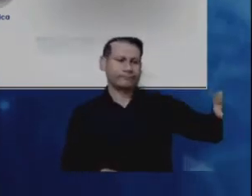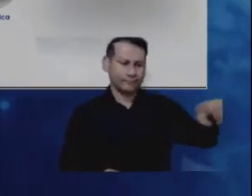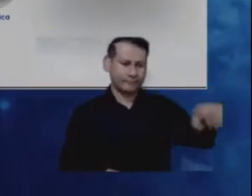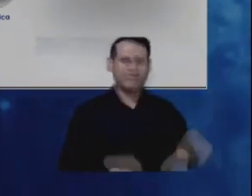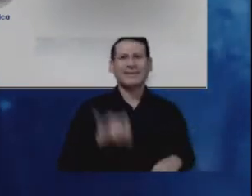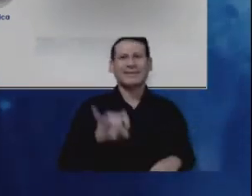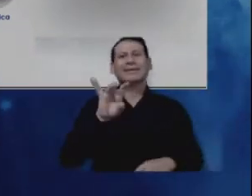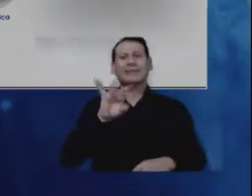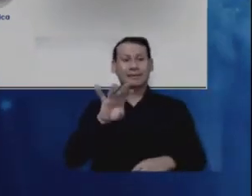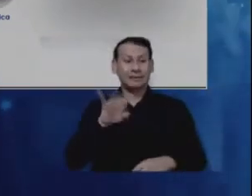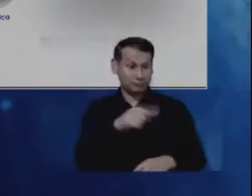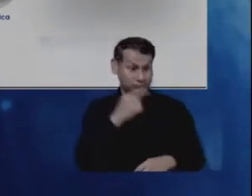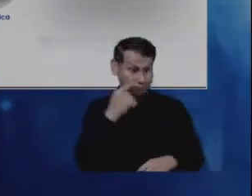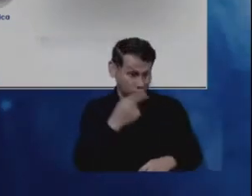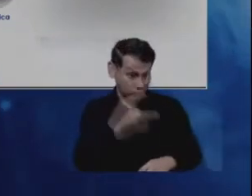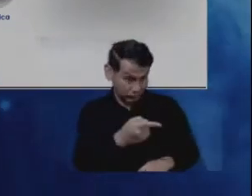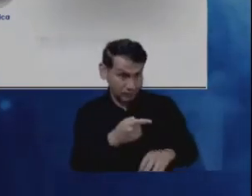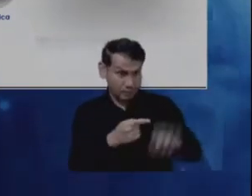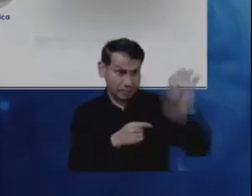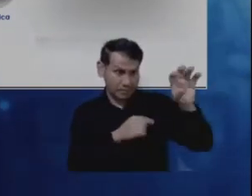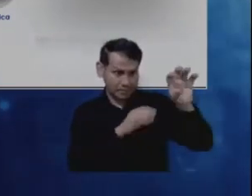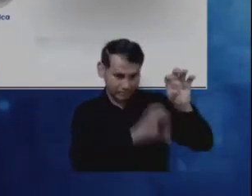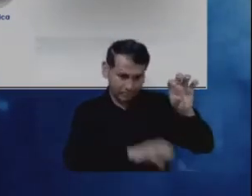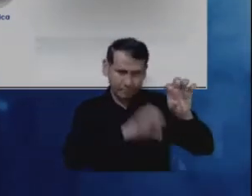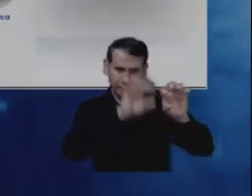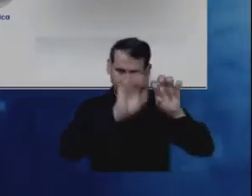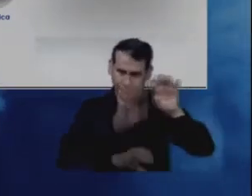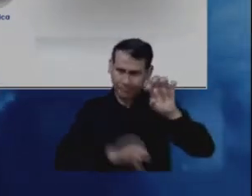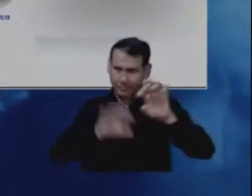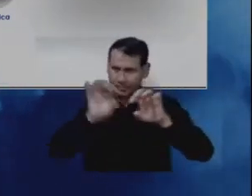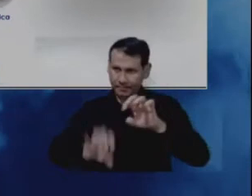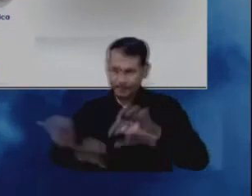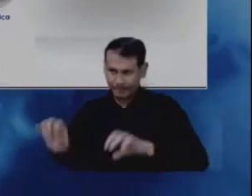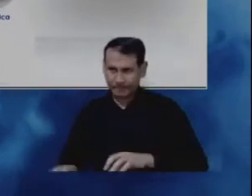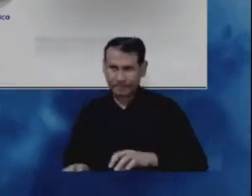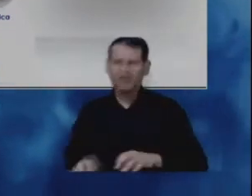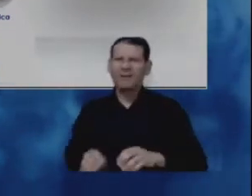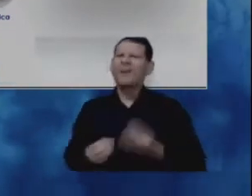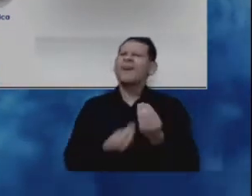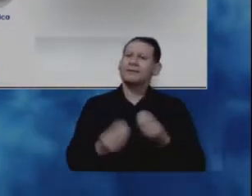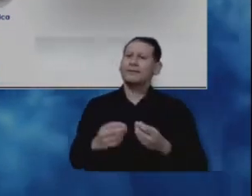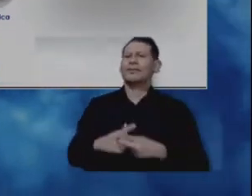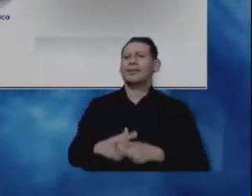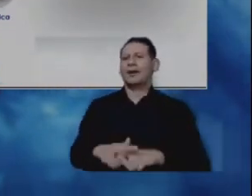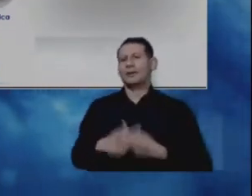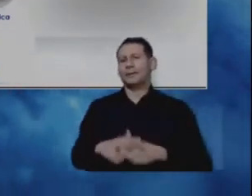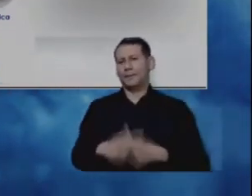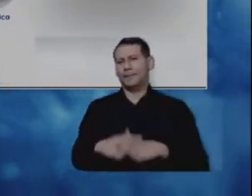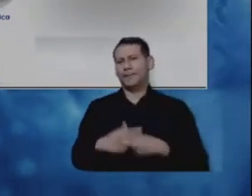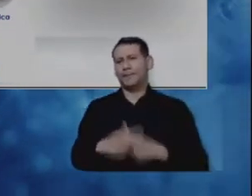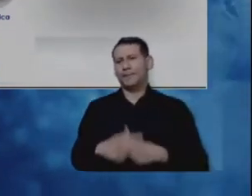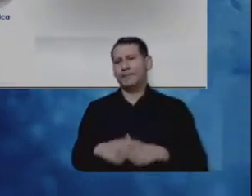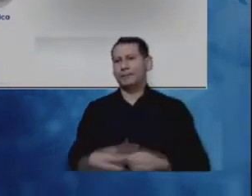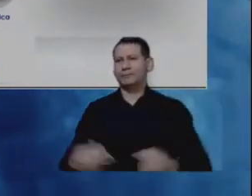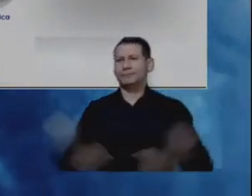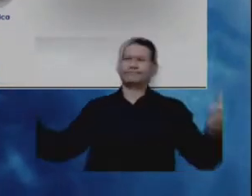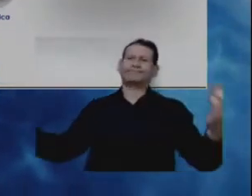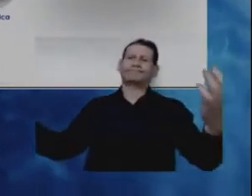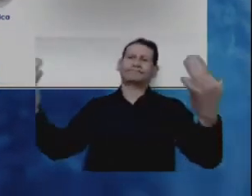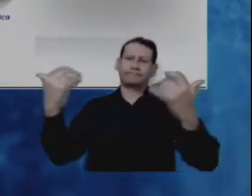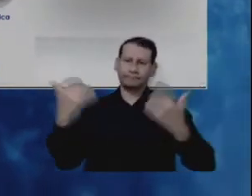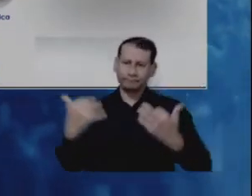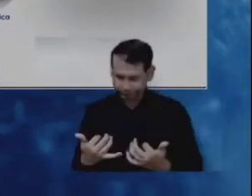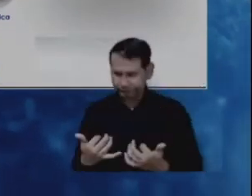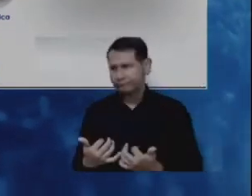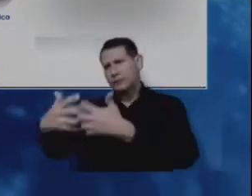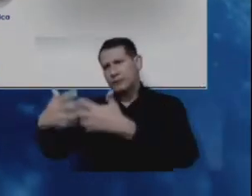slide, se realizó un taller, ¿sí? En ese taller asistieron las industrias del sector, las industrias